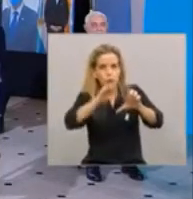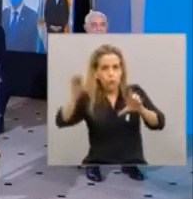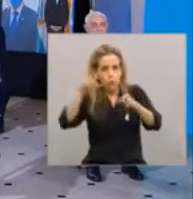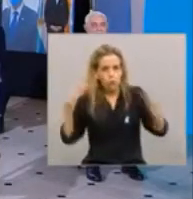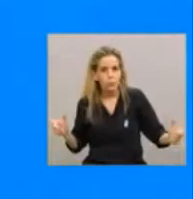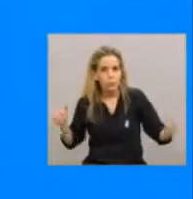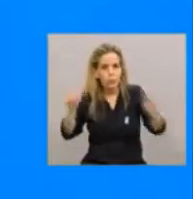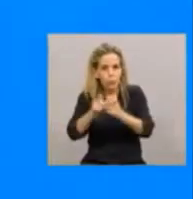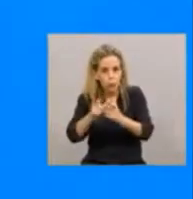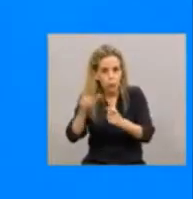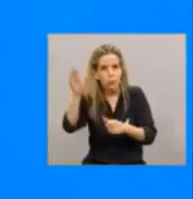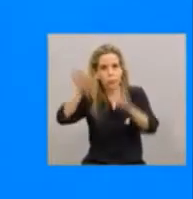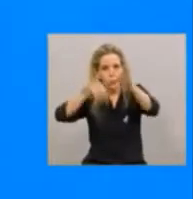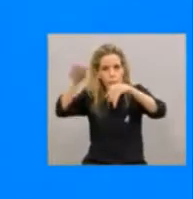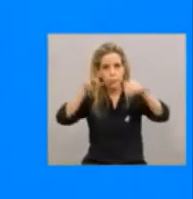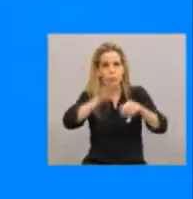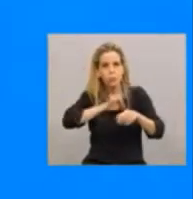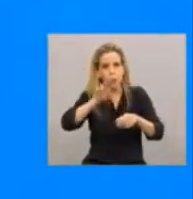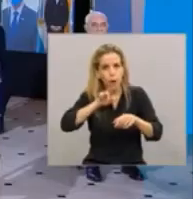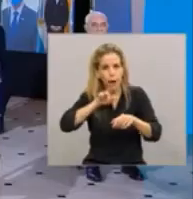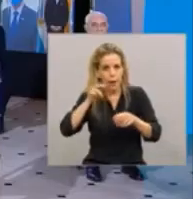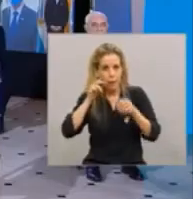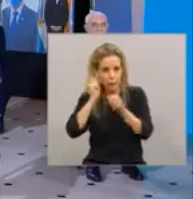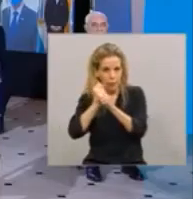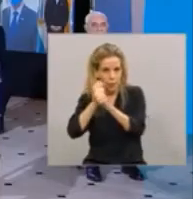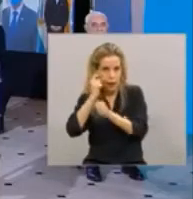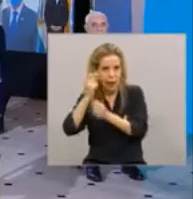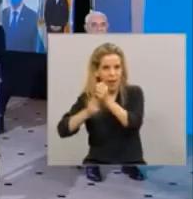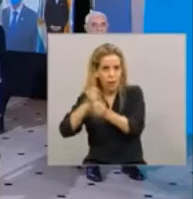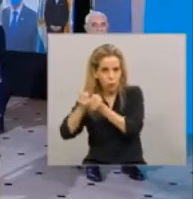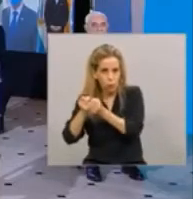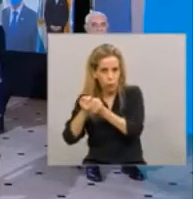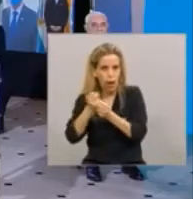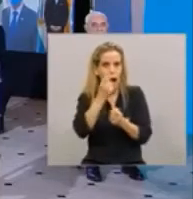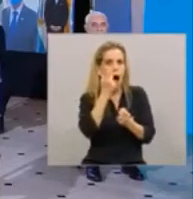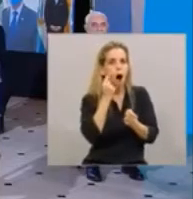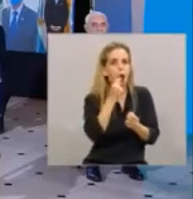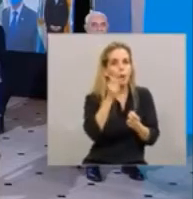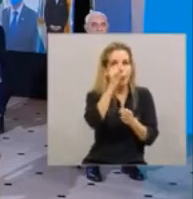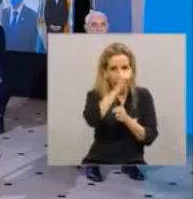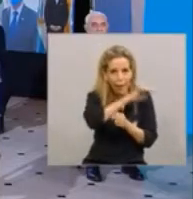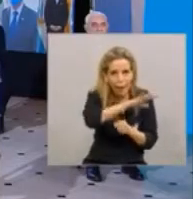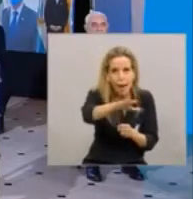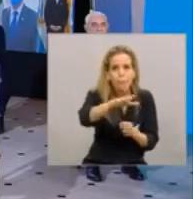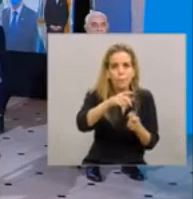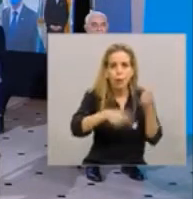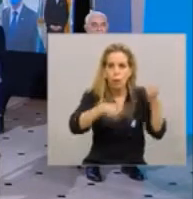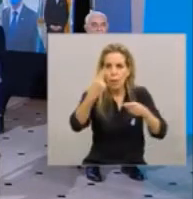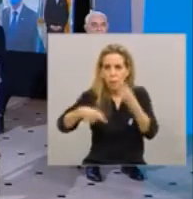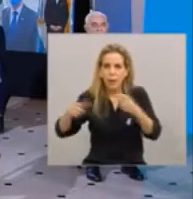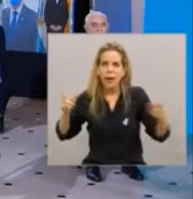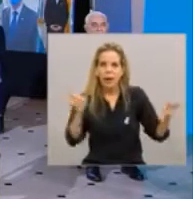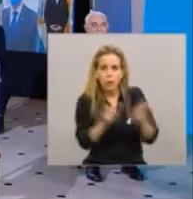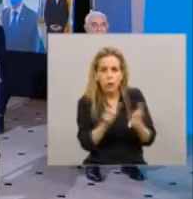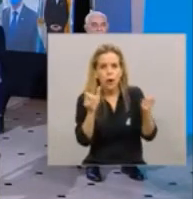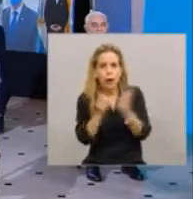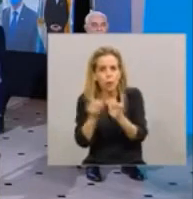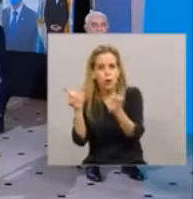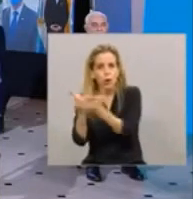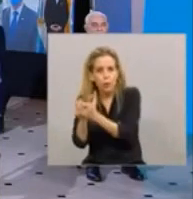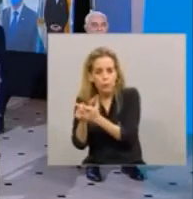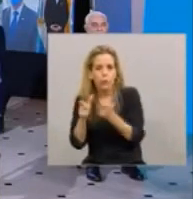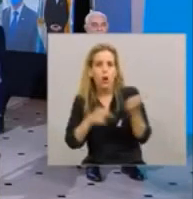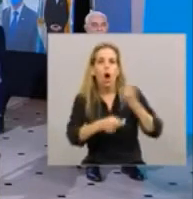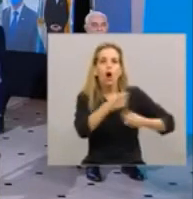industrial los hombres de la industria los hombres del campo los hombres del comercio los hombres de la